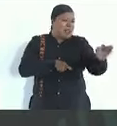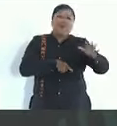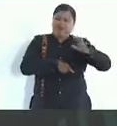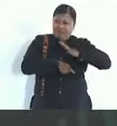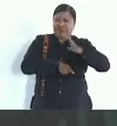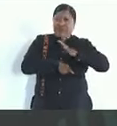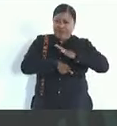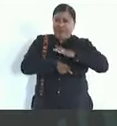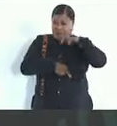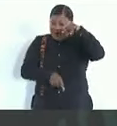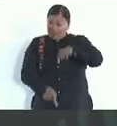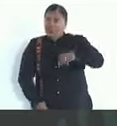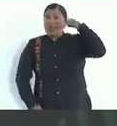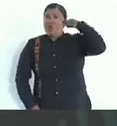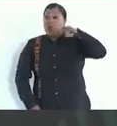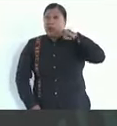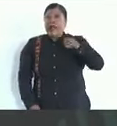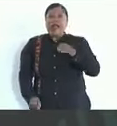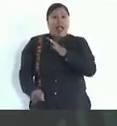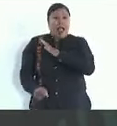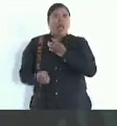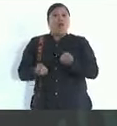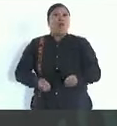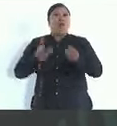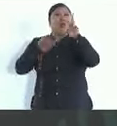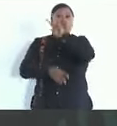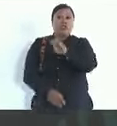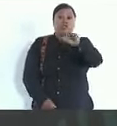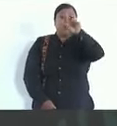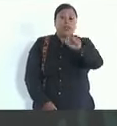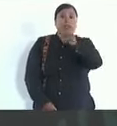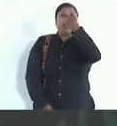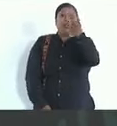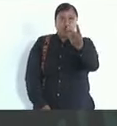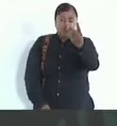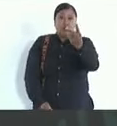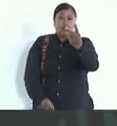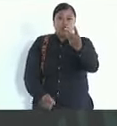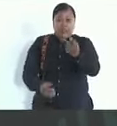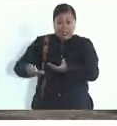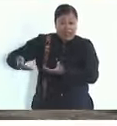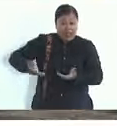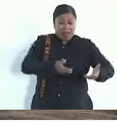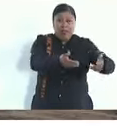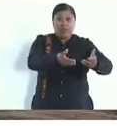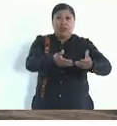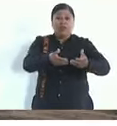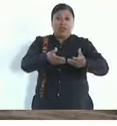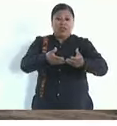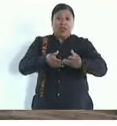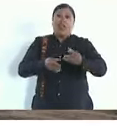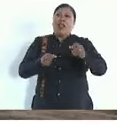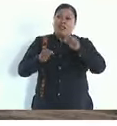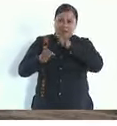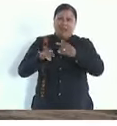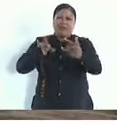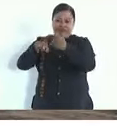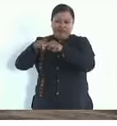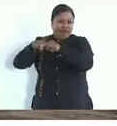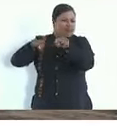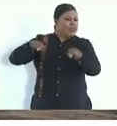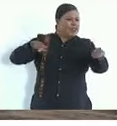Oaxaca hemos realizado 222 que comunican a igual número de municipios